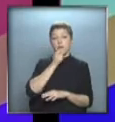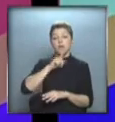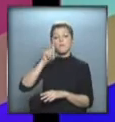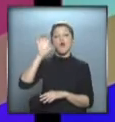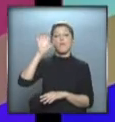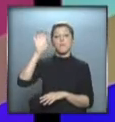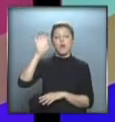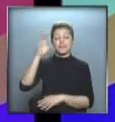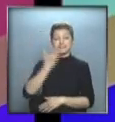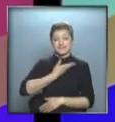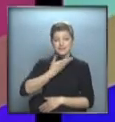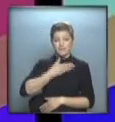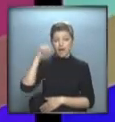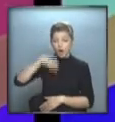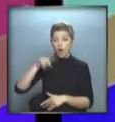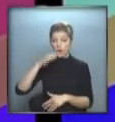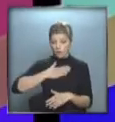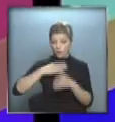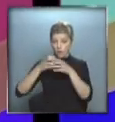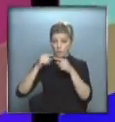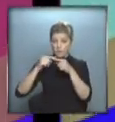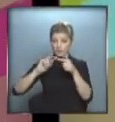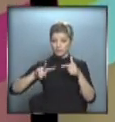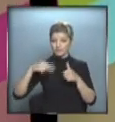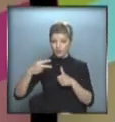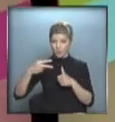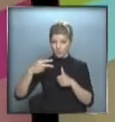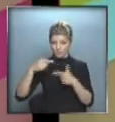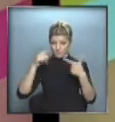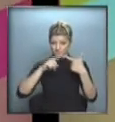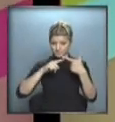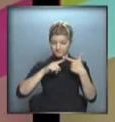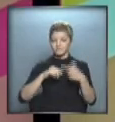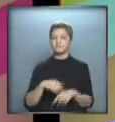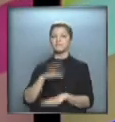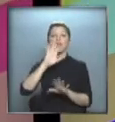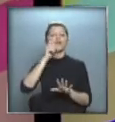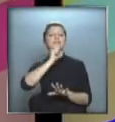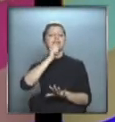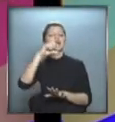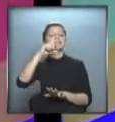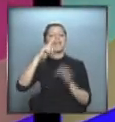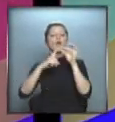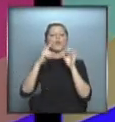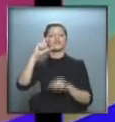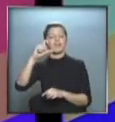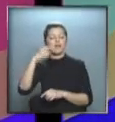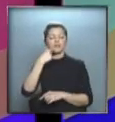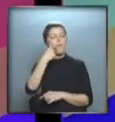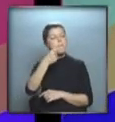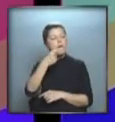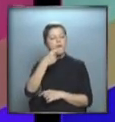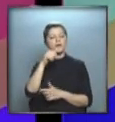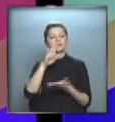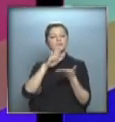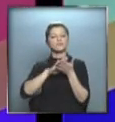Miguel está consolidado en el segundo lugar. ¿Qué tal, Mauricio? ¿Cómo le va? Diego Iglesias, de Caiga Quien Caiga. La pregunta es para usted. Quería preguntarle si